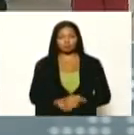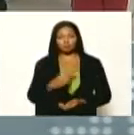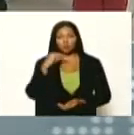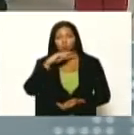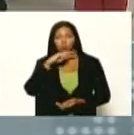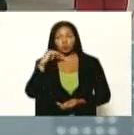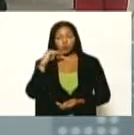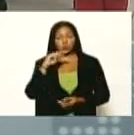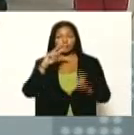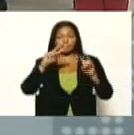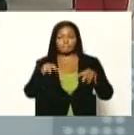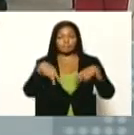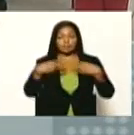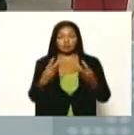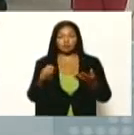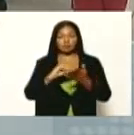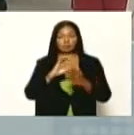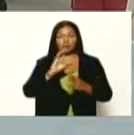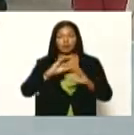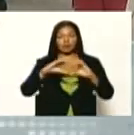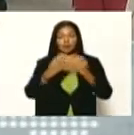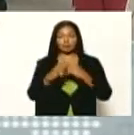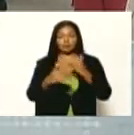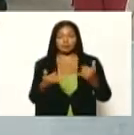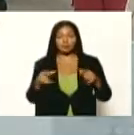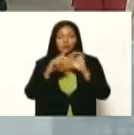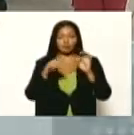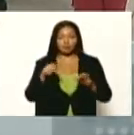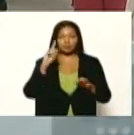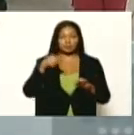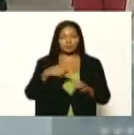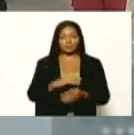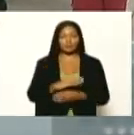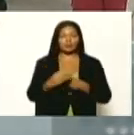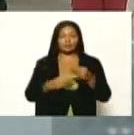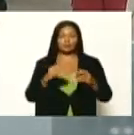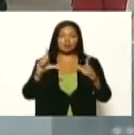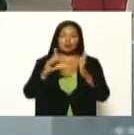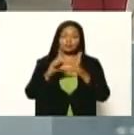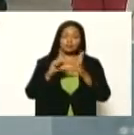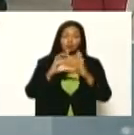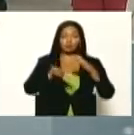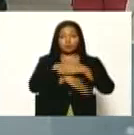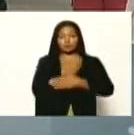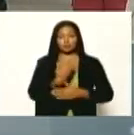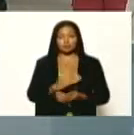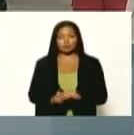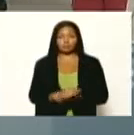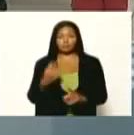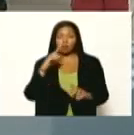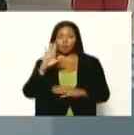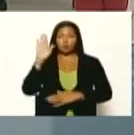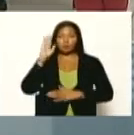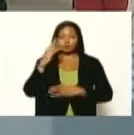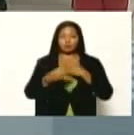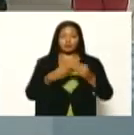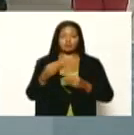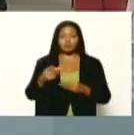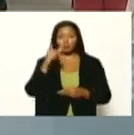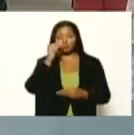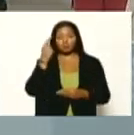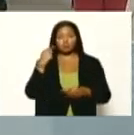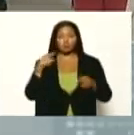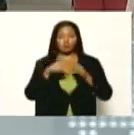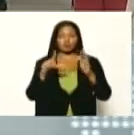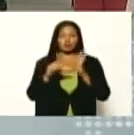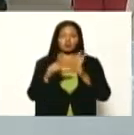de reiniciar las clases presenciales en escuelas, liceos y universidades. Ese fue el compromiso que hice con los muchachos de los